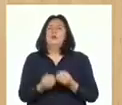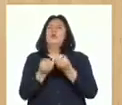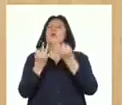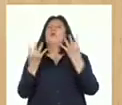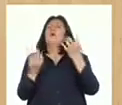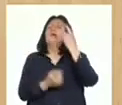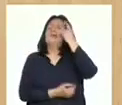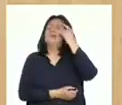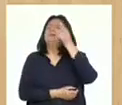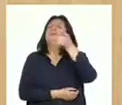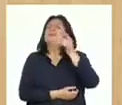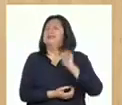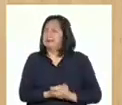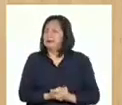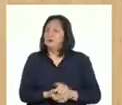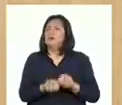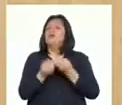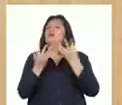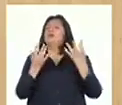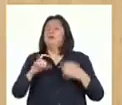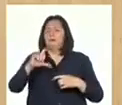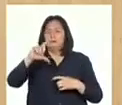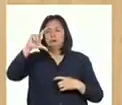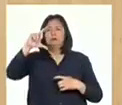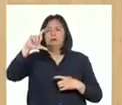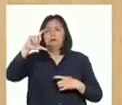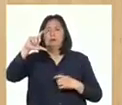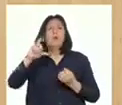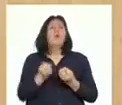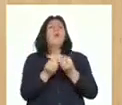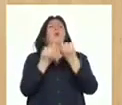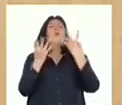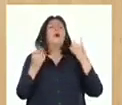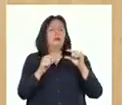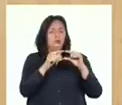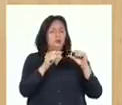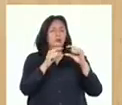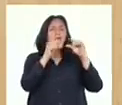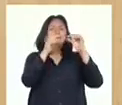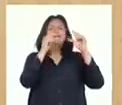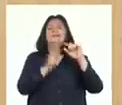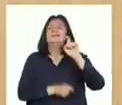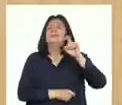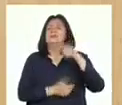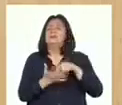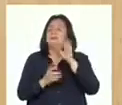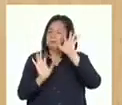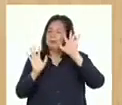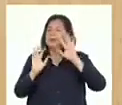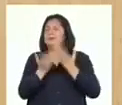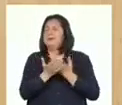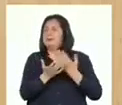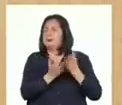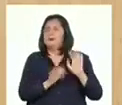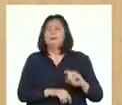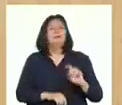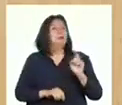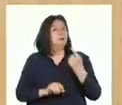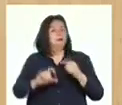¿Cuánto creen que sea la altura del tajador? ¿Cuántos cuadraditos medirá? Hay que averiguarlo.